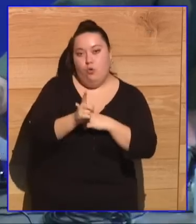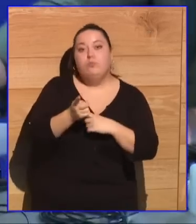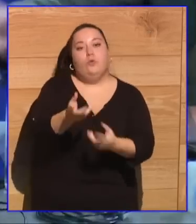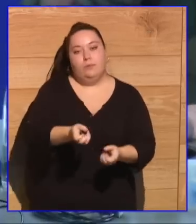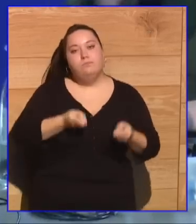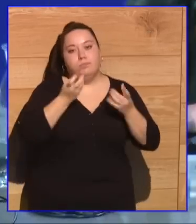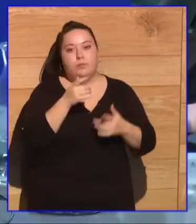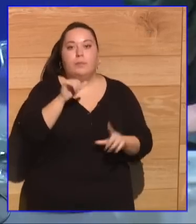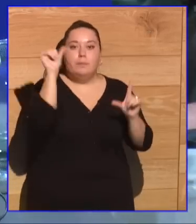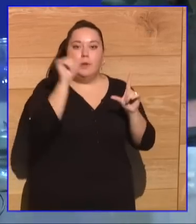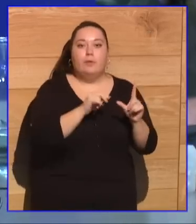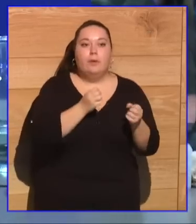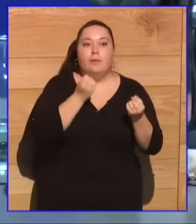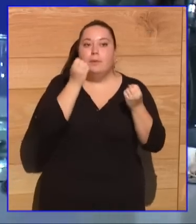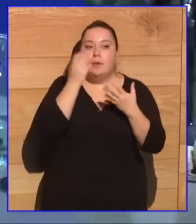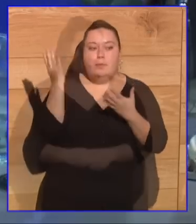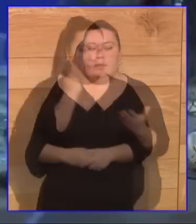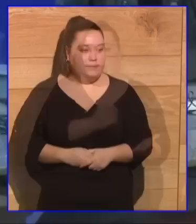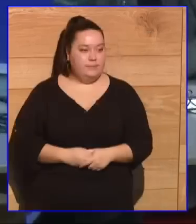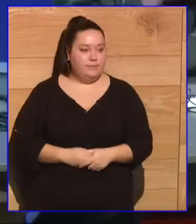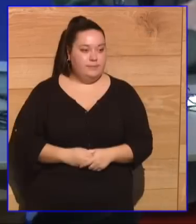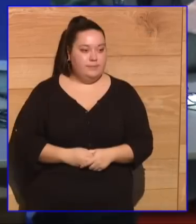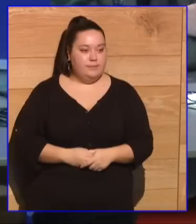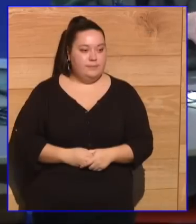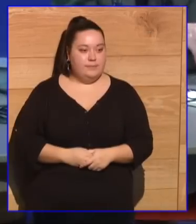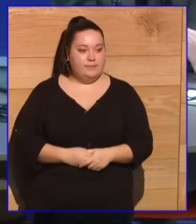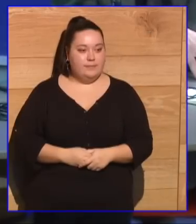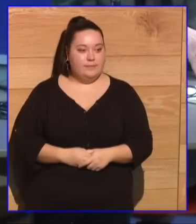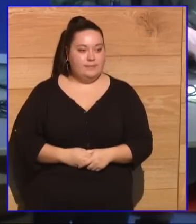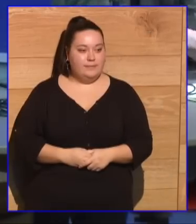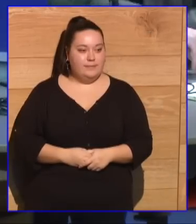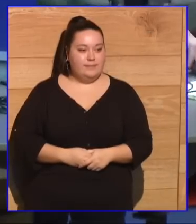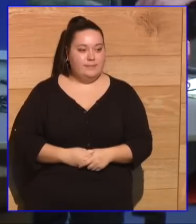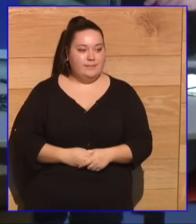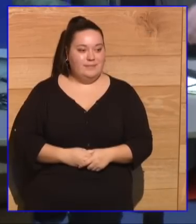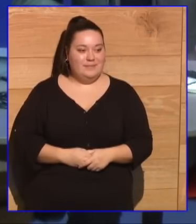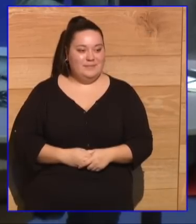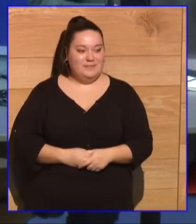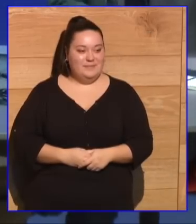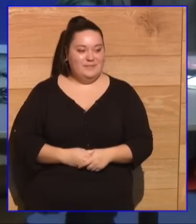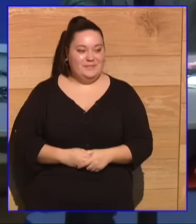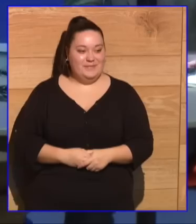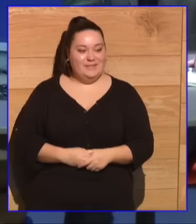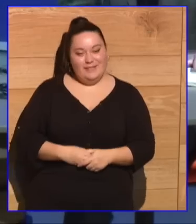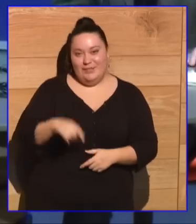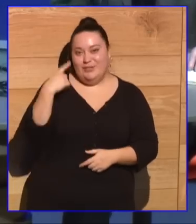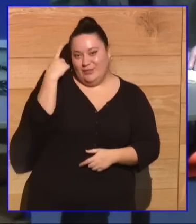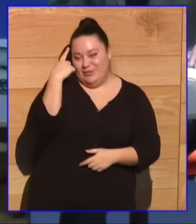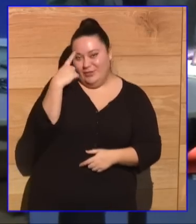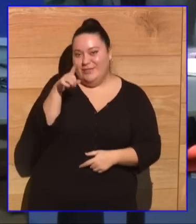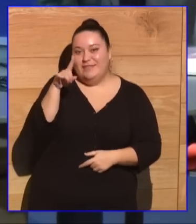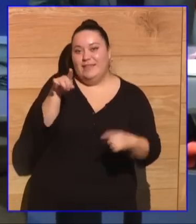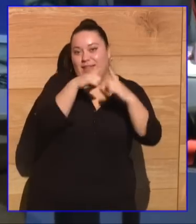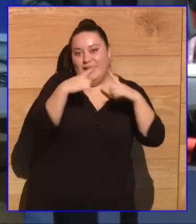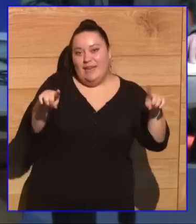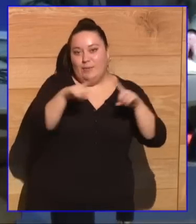una película que se llama Bienvenido al Paraíso. Oh. Que yo sé que la banda sonora es muy moña tal, pero la música